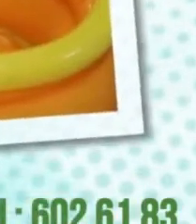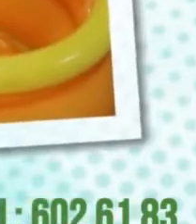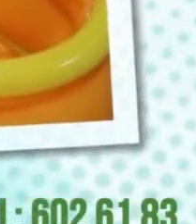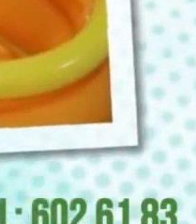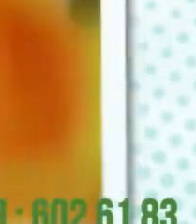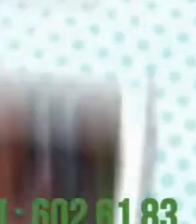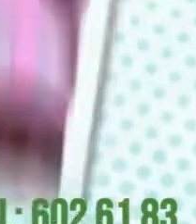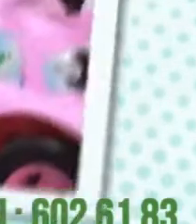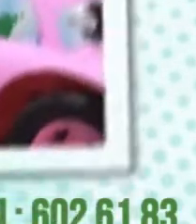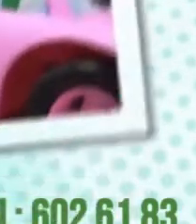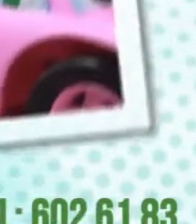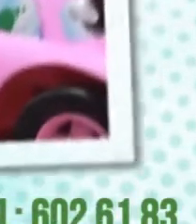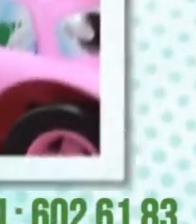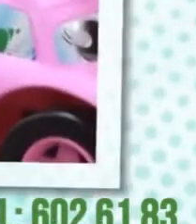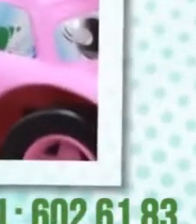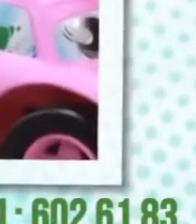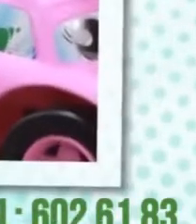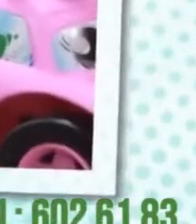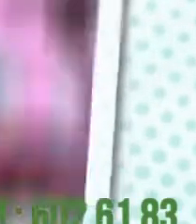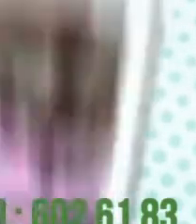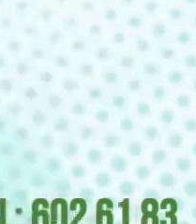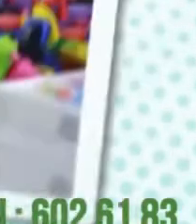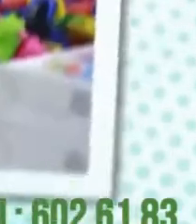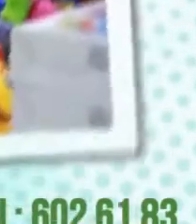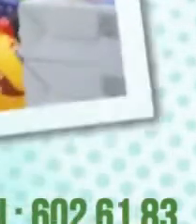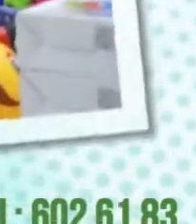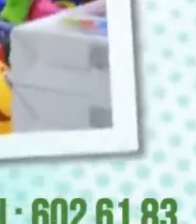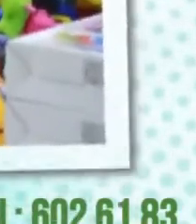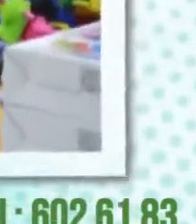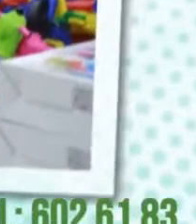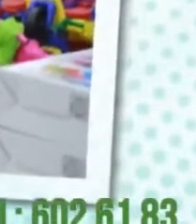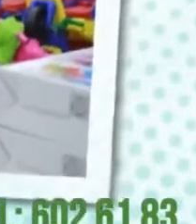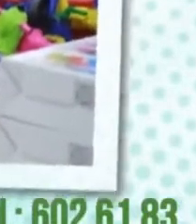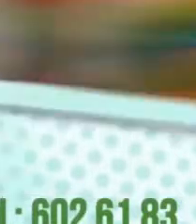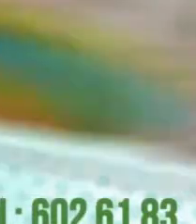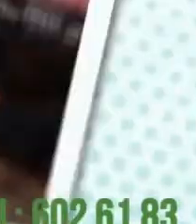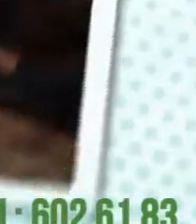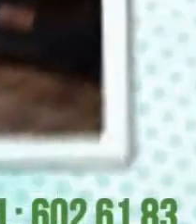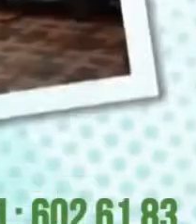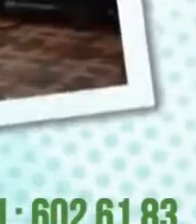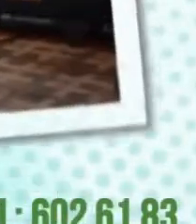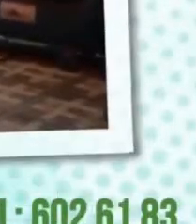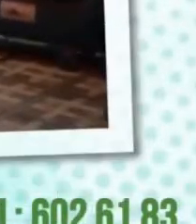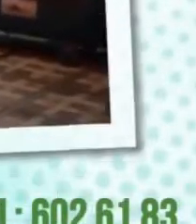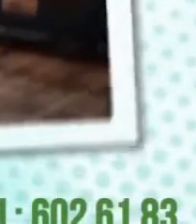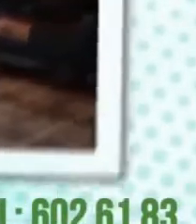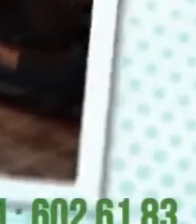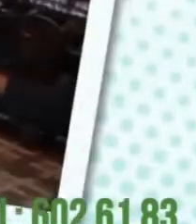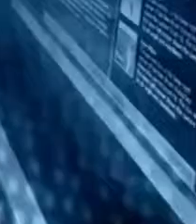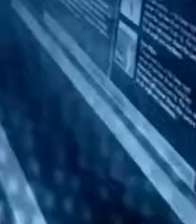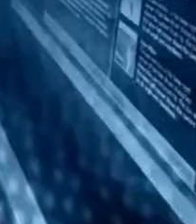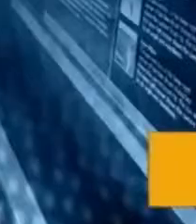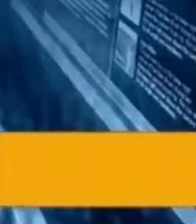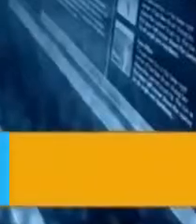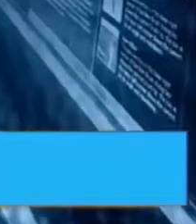Ven y vive este mes con la mejor asesoría de Shanghai. Ubicado en la calle 49 entre carrera 14 y 15 del barrio